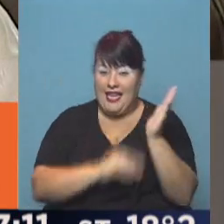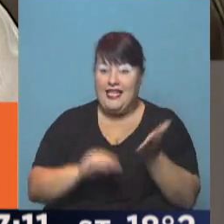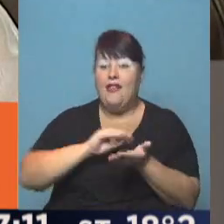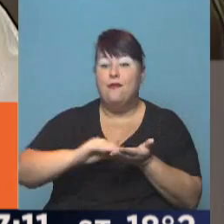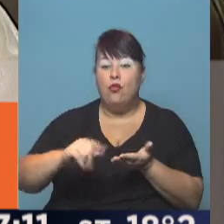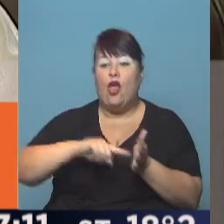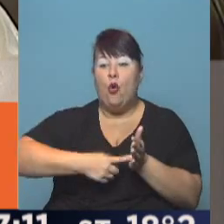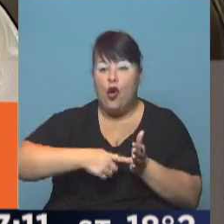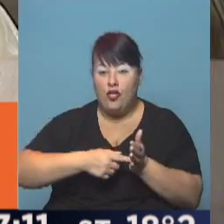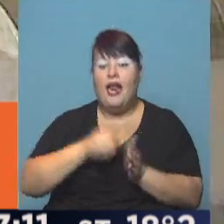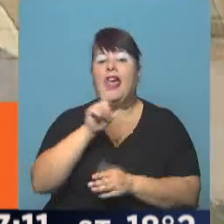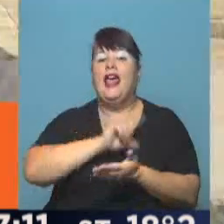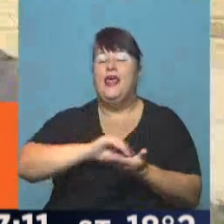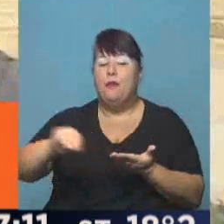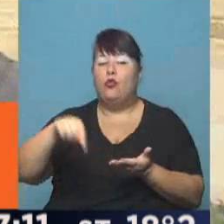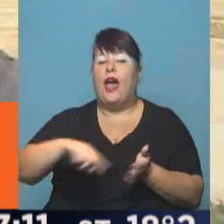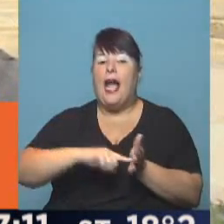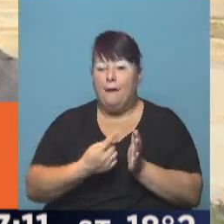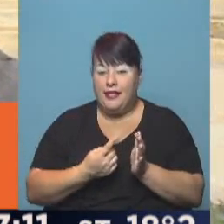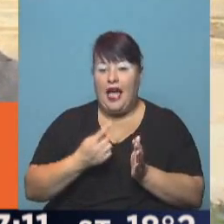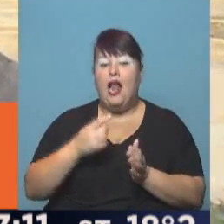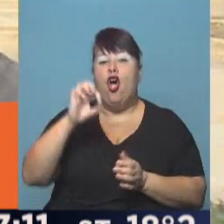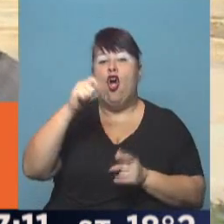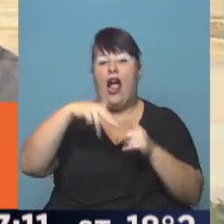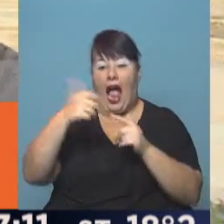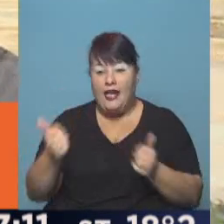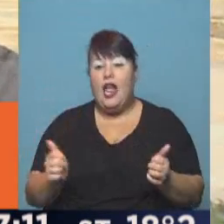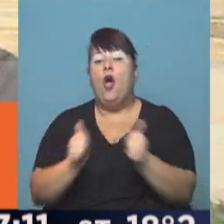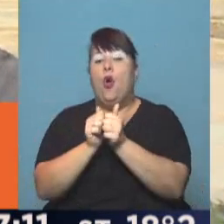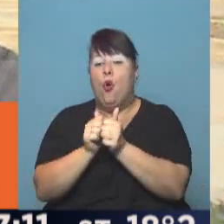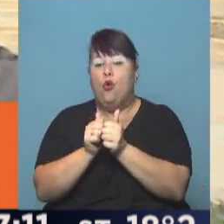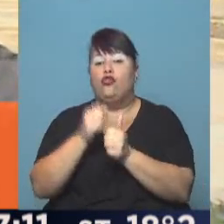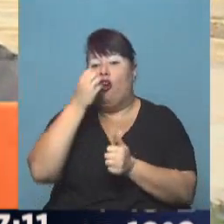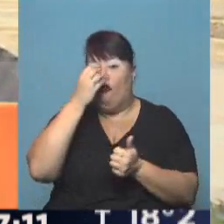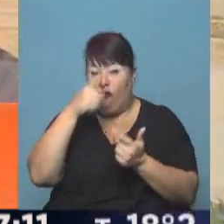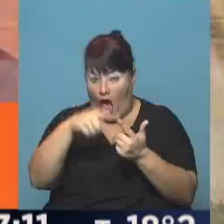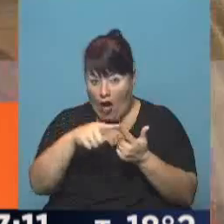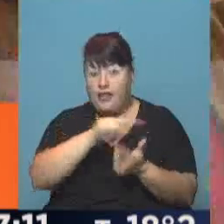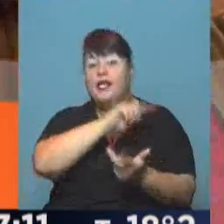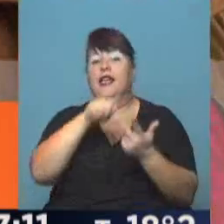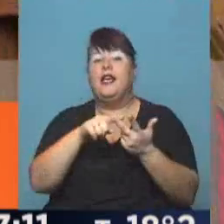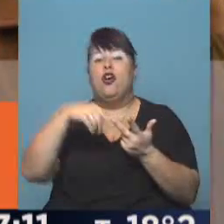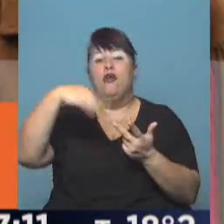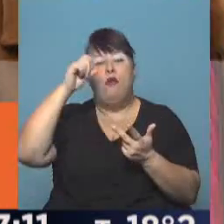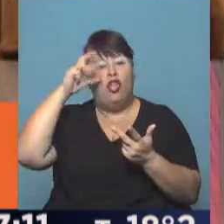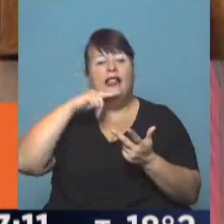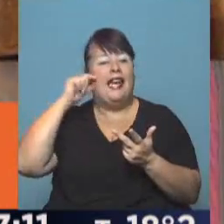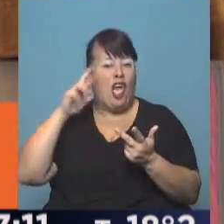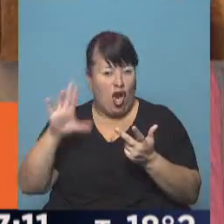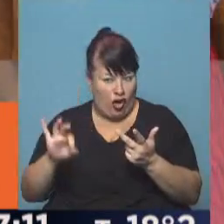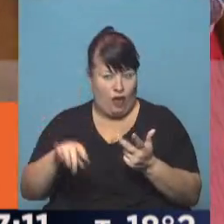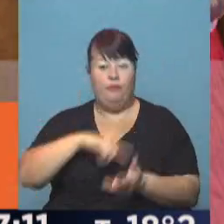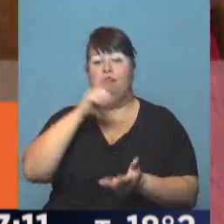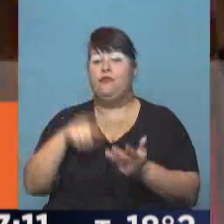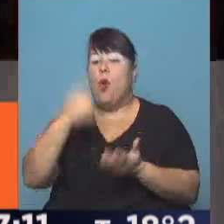diputados por buenos aires a la legisladora porteña graciela ocaña seguida de héctor toty flores y guillermo montenegro en